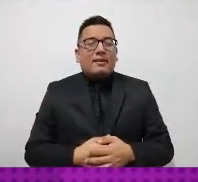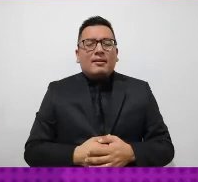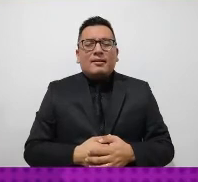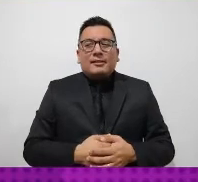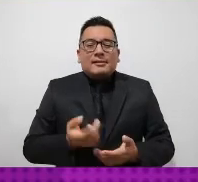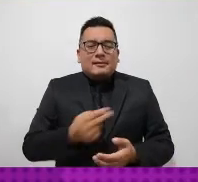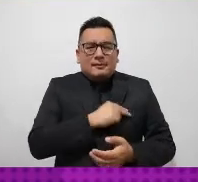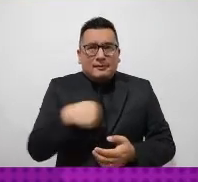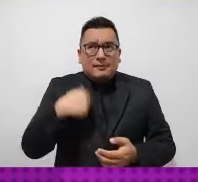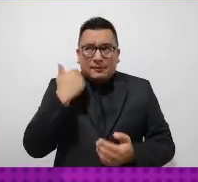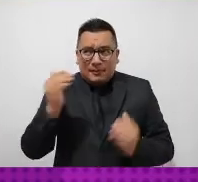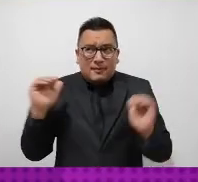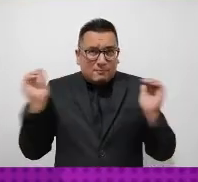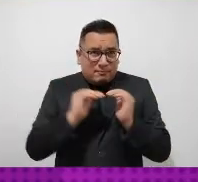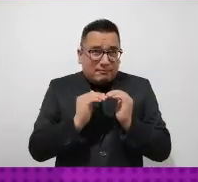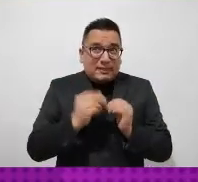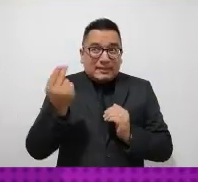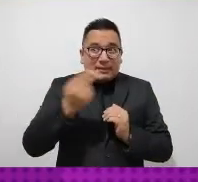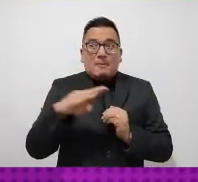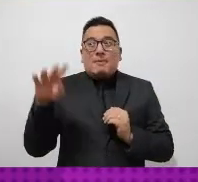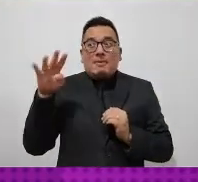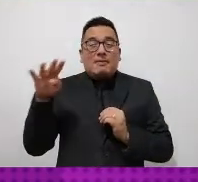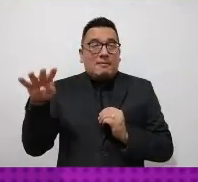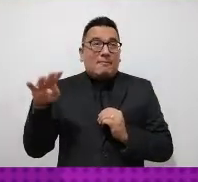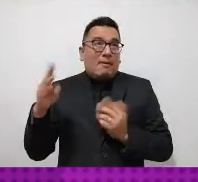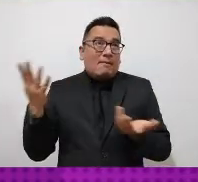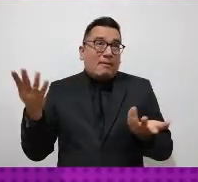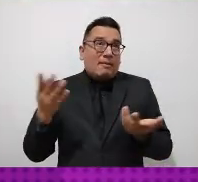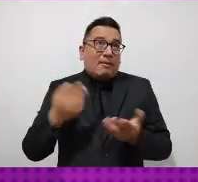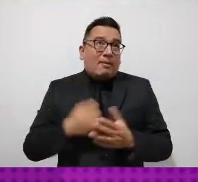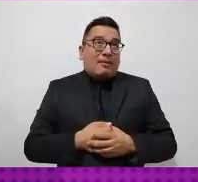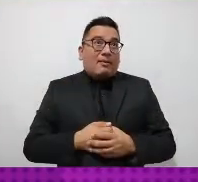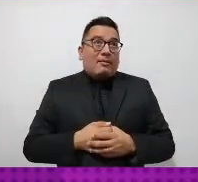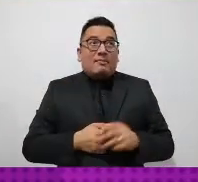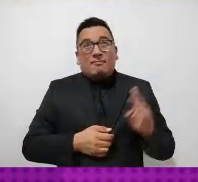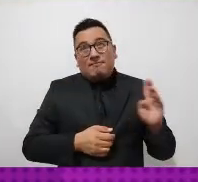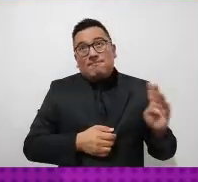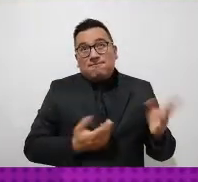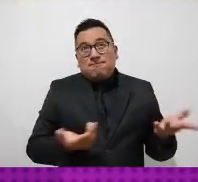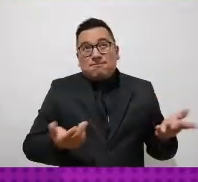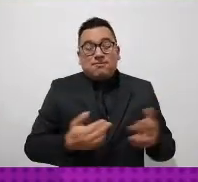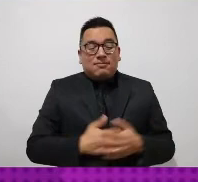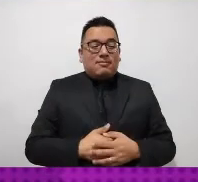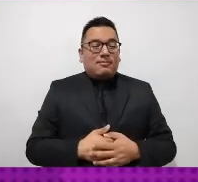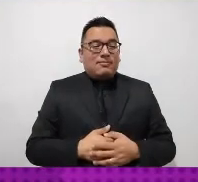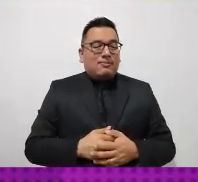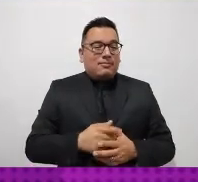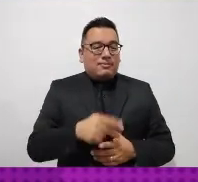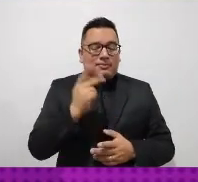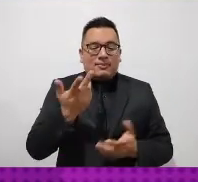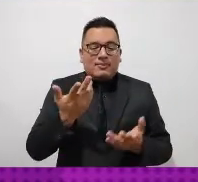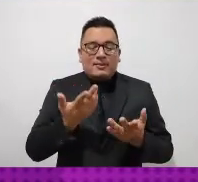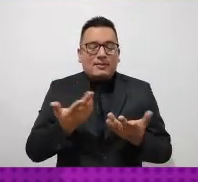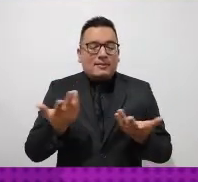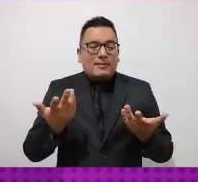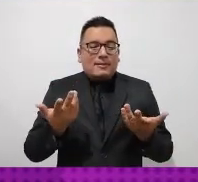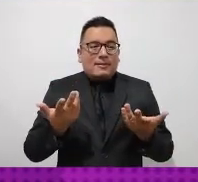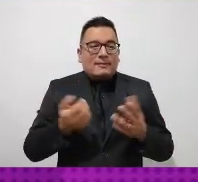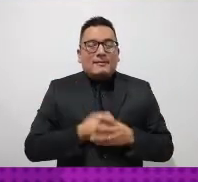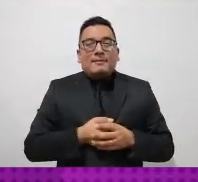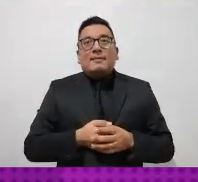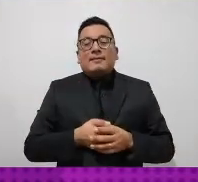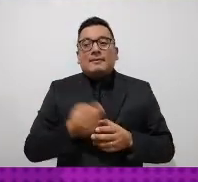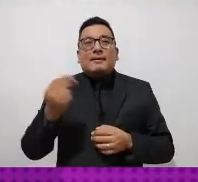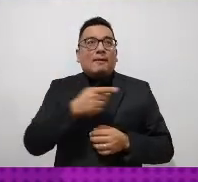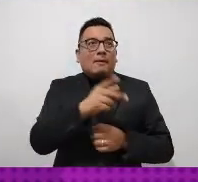paridad, pues tendríamos que tener al menos 19 alcaldesas en estos momentos. Claro, como te decía en un inicio, esto depende de la